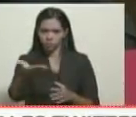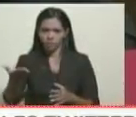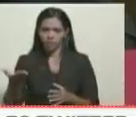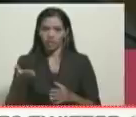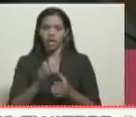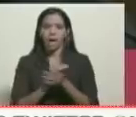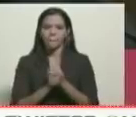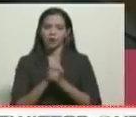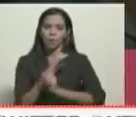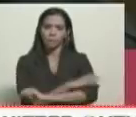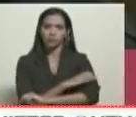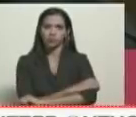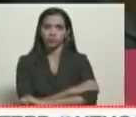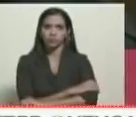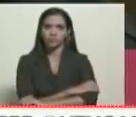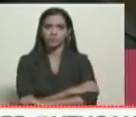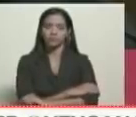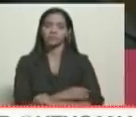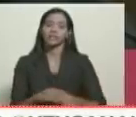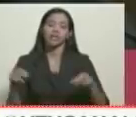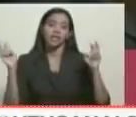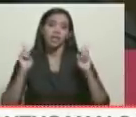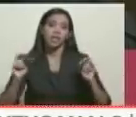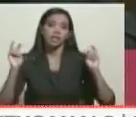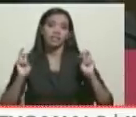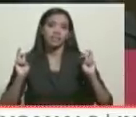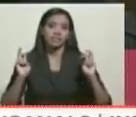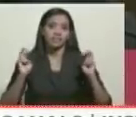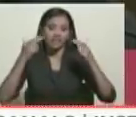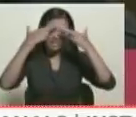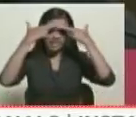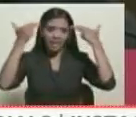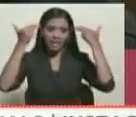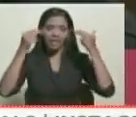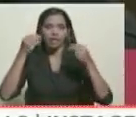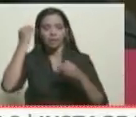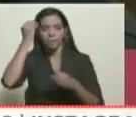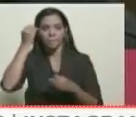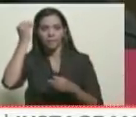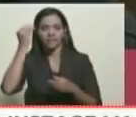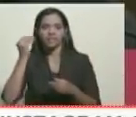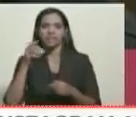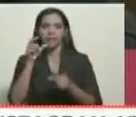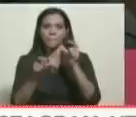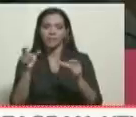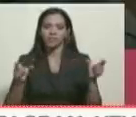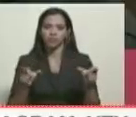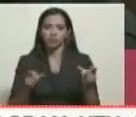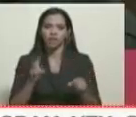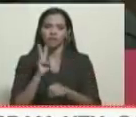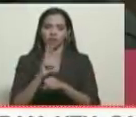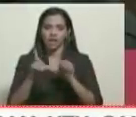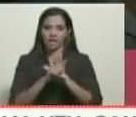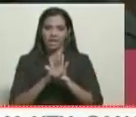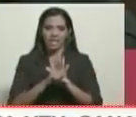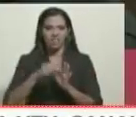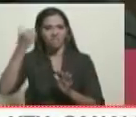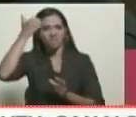amigos opositores que de manera tal vez ingenua creen en estos sujetos al margen de la ley,